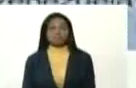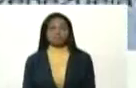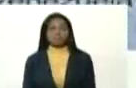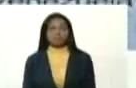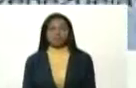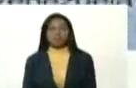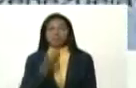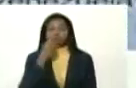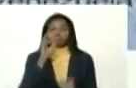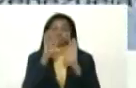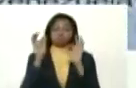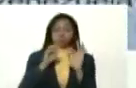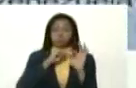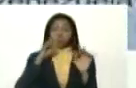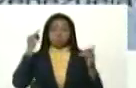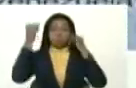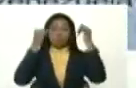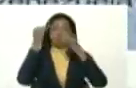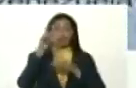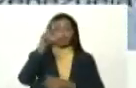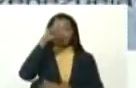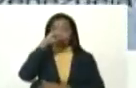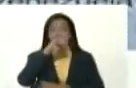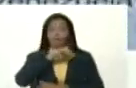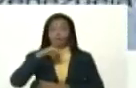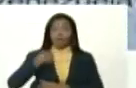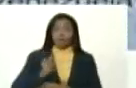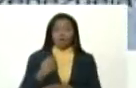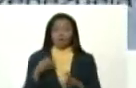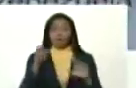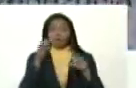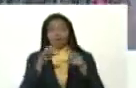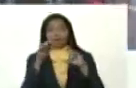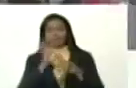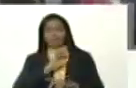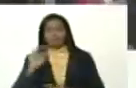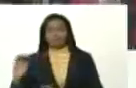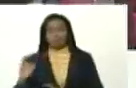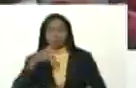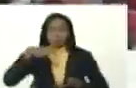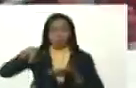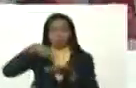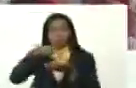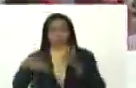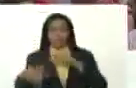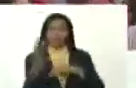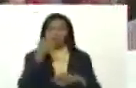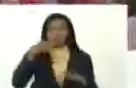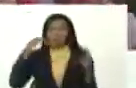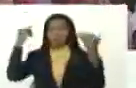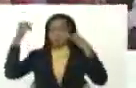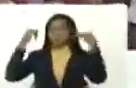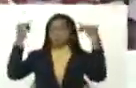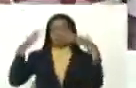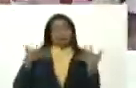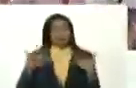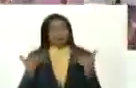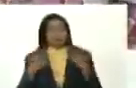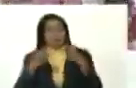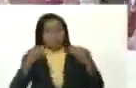Buena manera de celebrar los 3 años del Carnet de la Patria. Bailando, cantando con alegría.